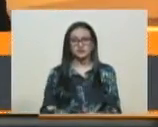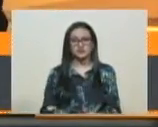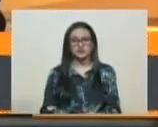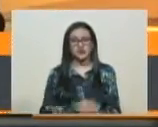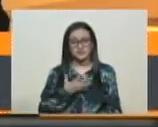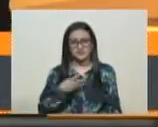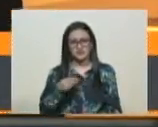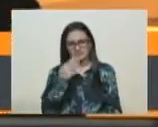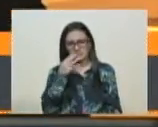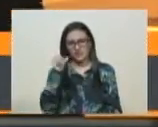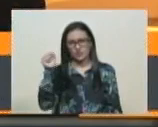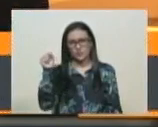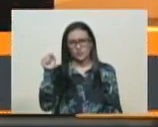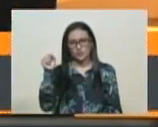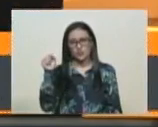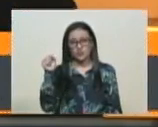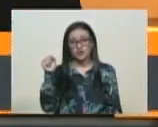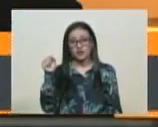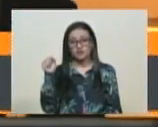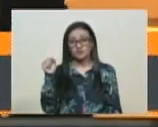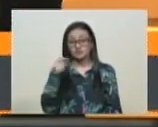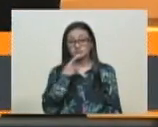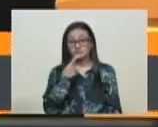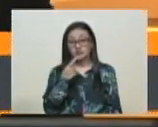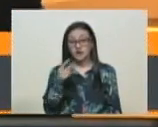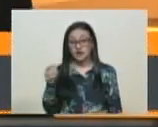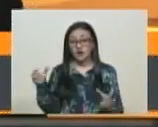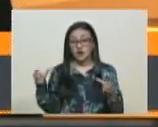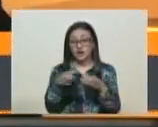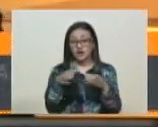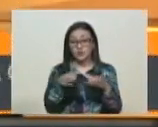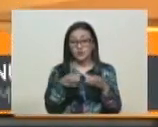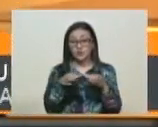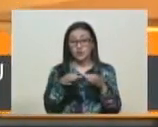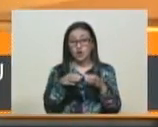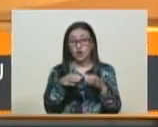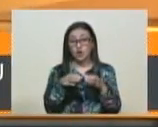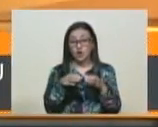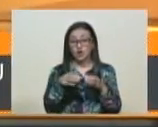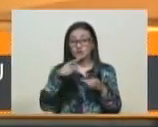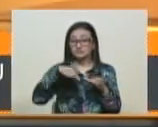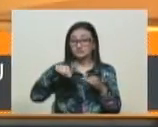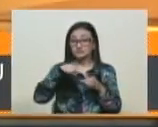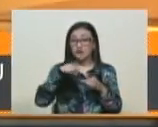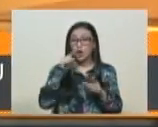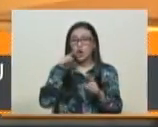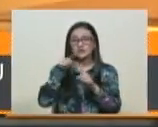presidente Nicolás Maduro nos convocó para objetivos programáticos trascendentales.